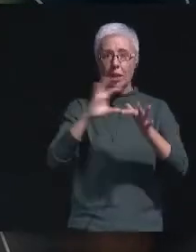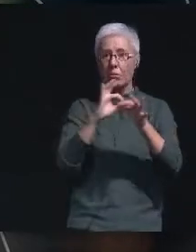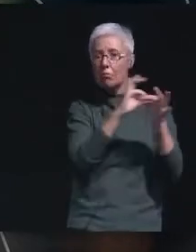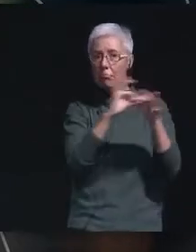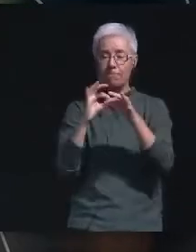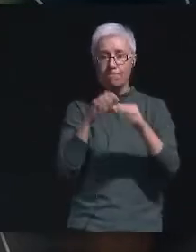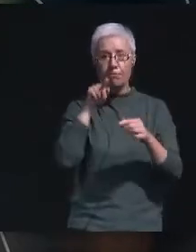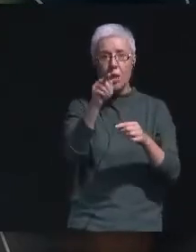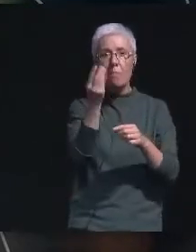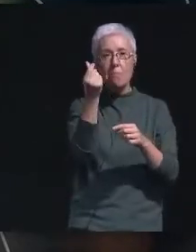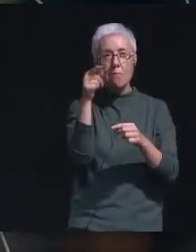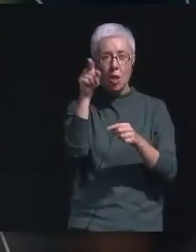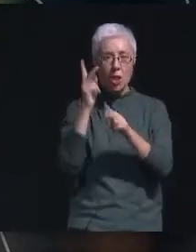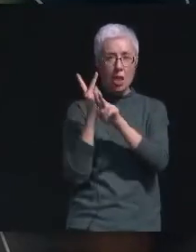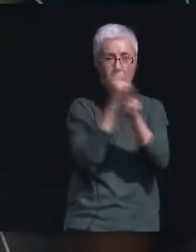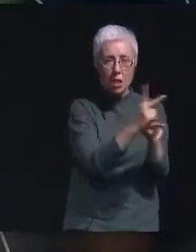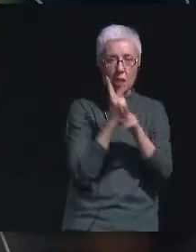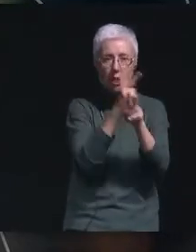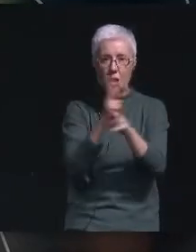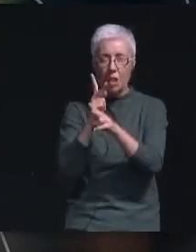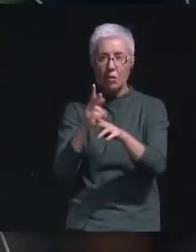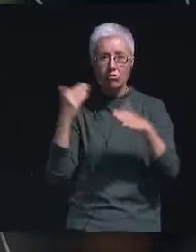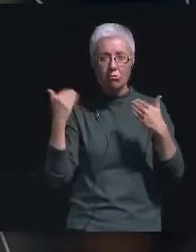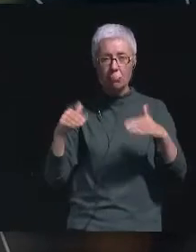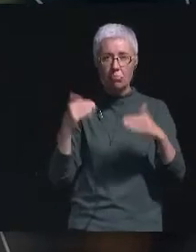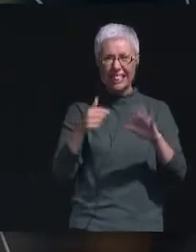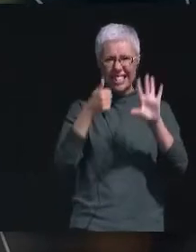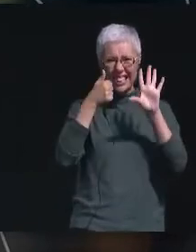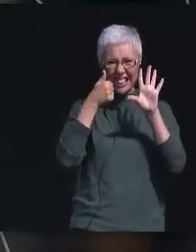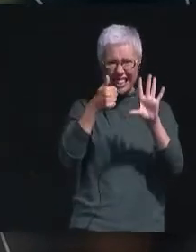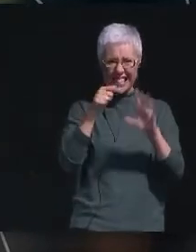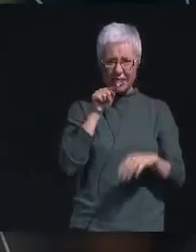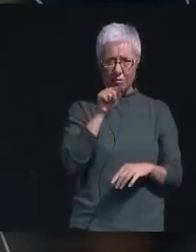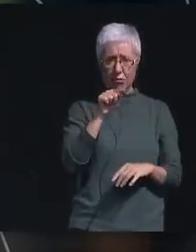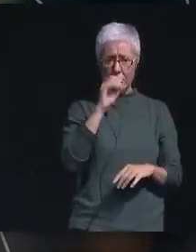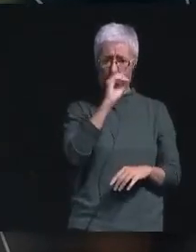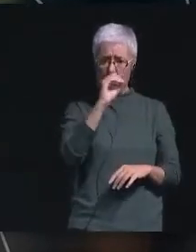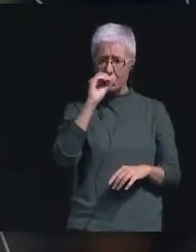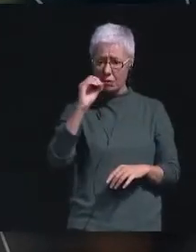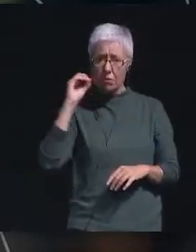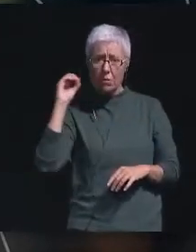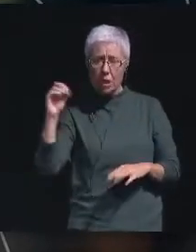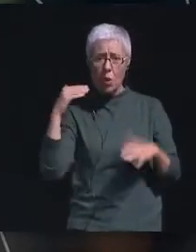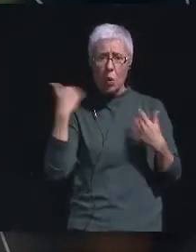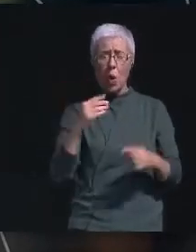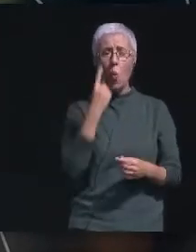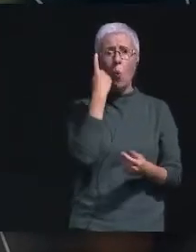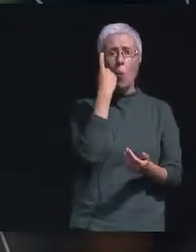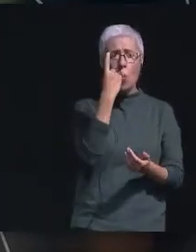tienen préstamos en ENISA. Según he visto, pues habéis hecho ya más de 6.000 operaciones y habéis invertido más